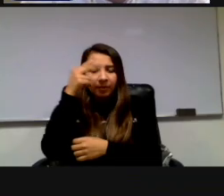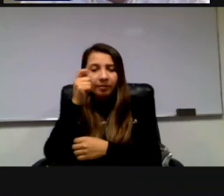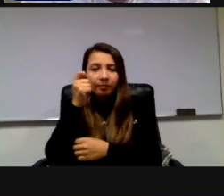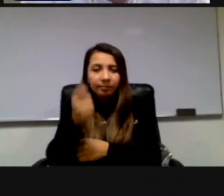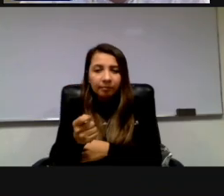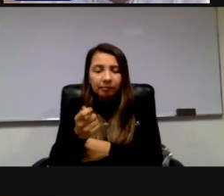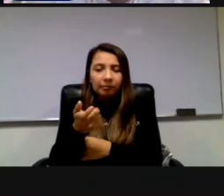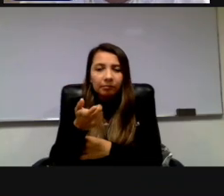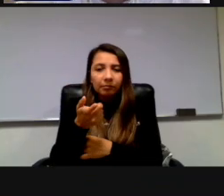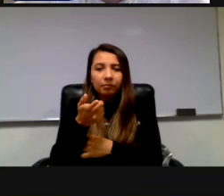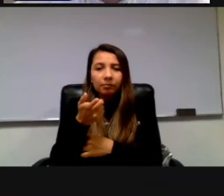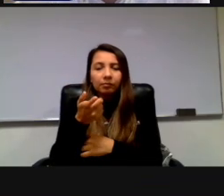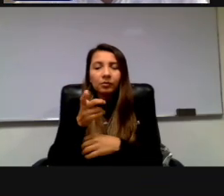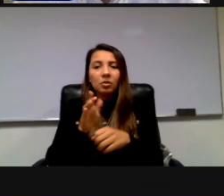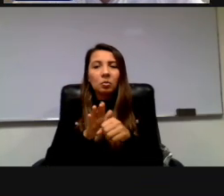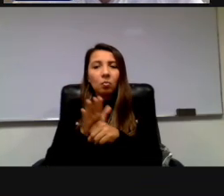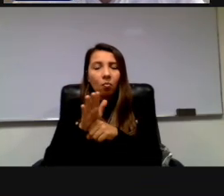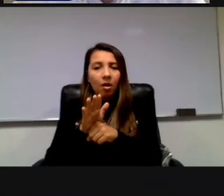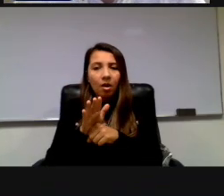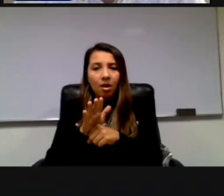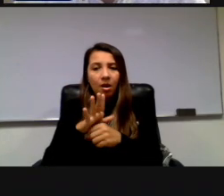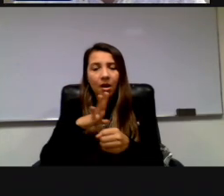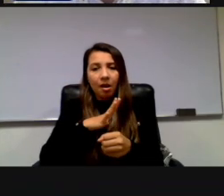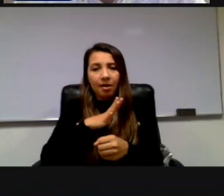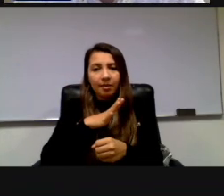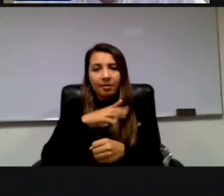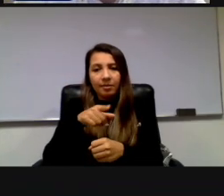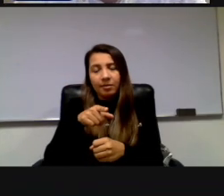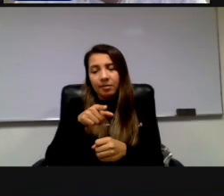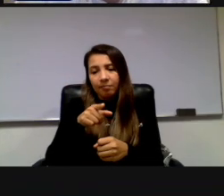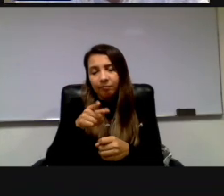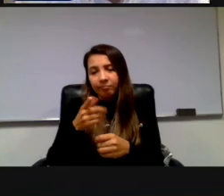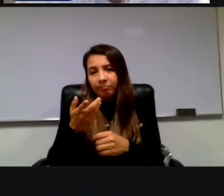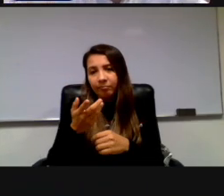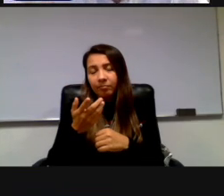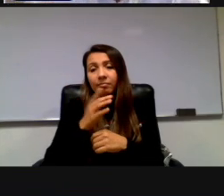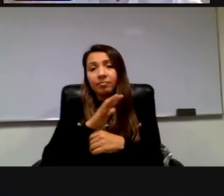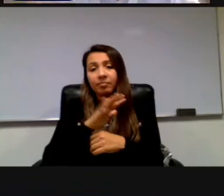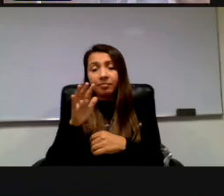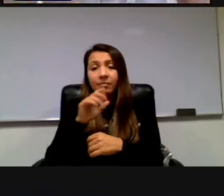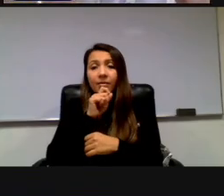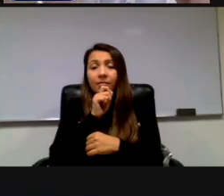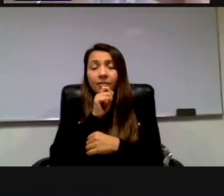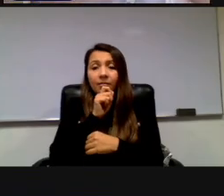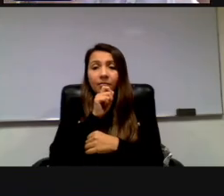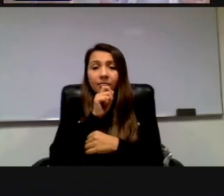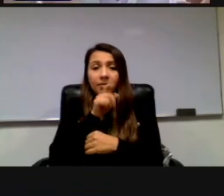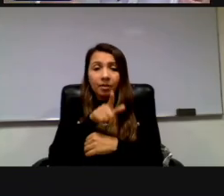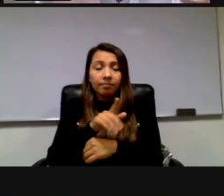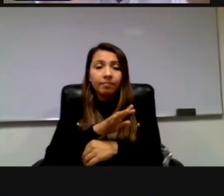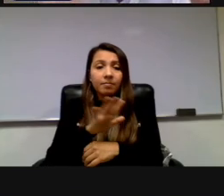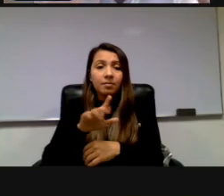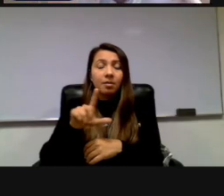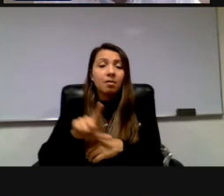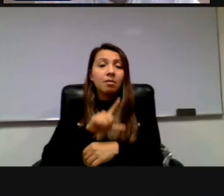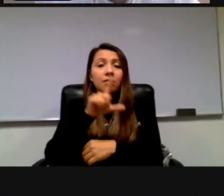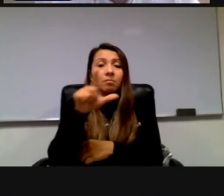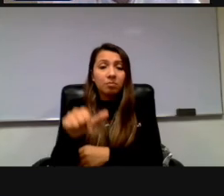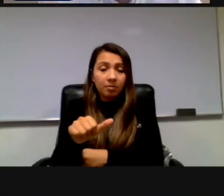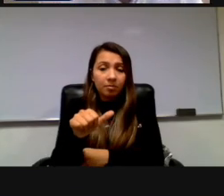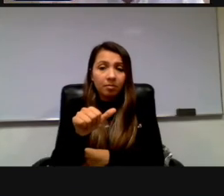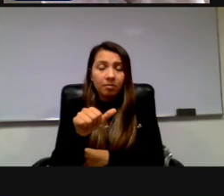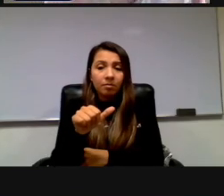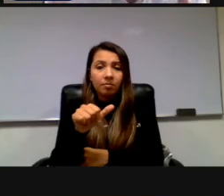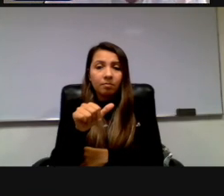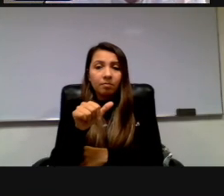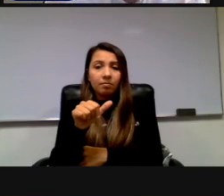de qué genes estaban presentes en el último ancestro común, ¿no? Y después tratar a partir de